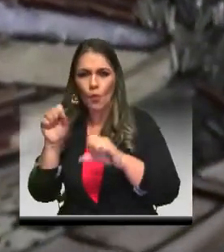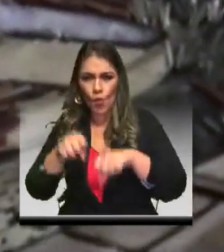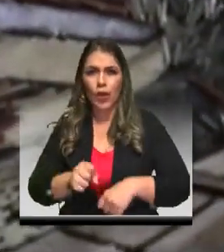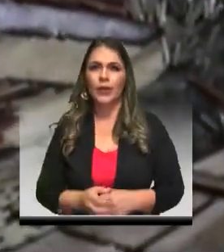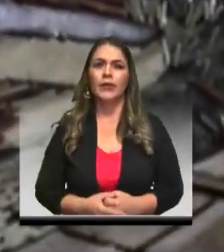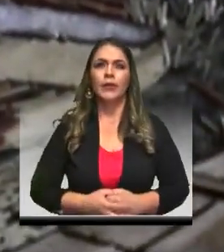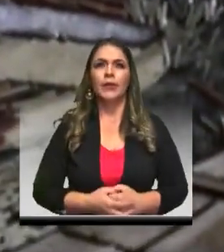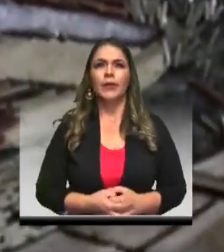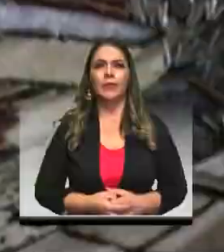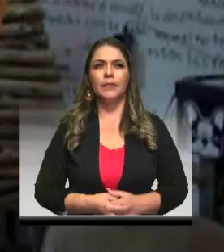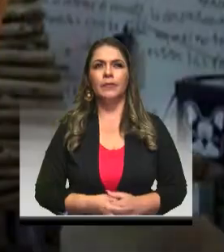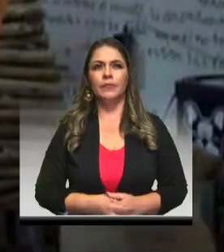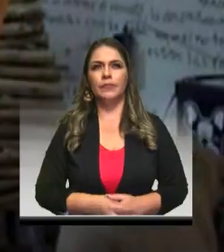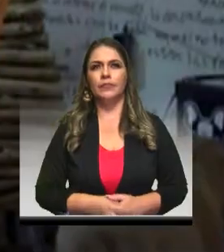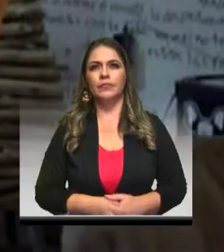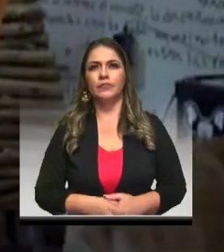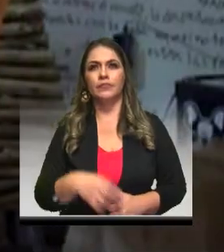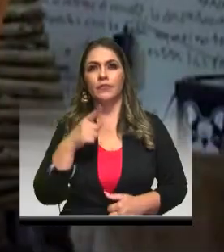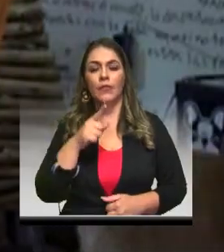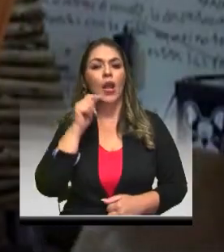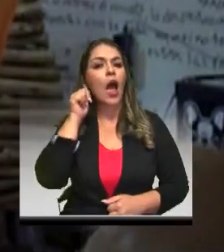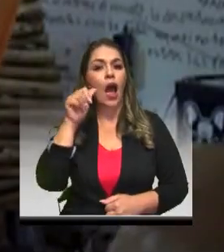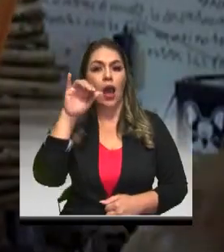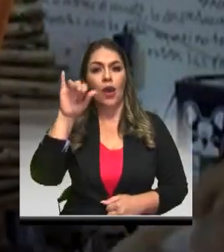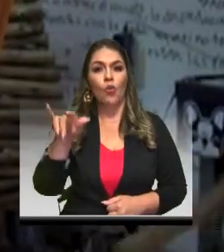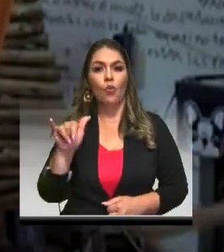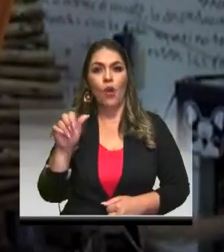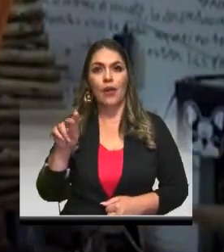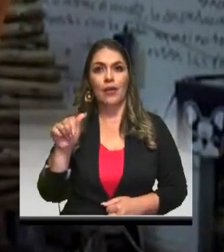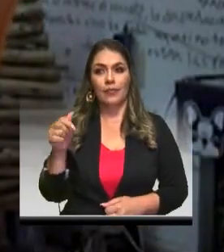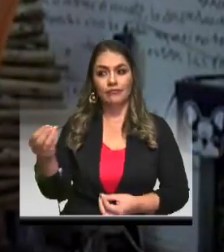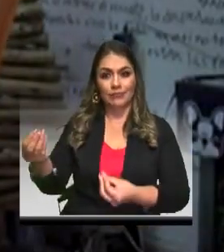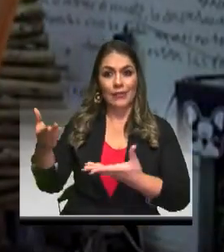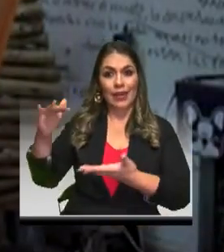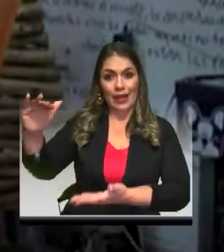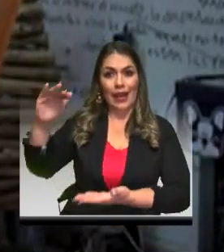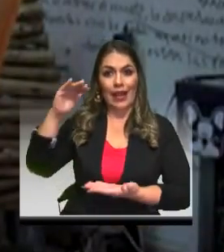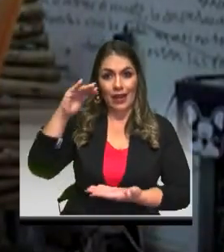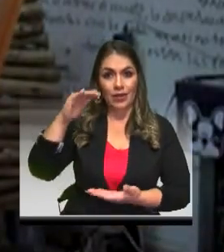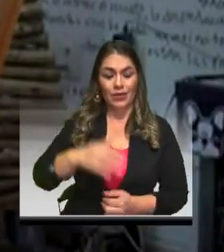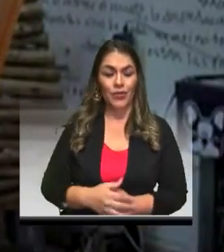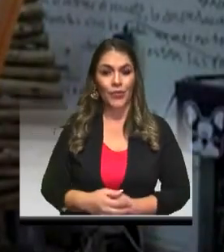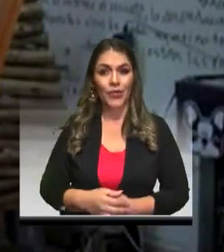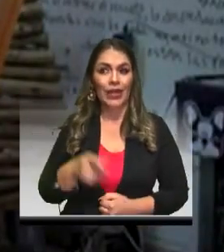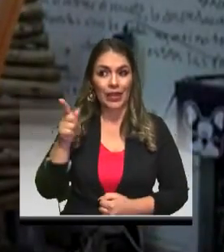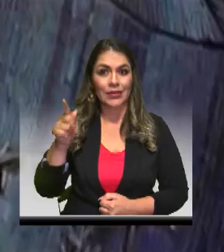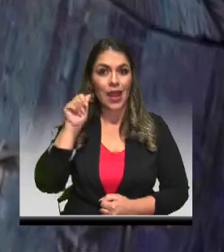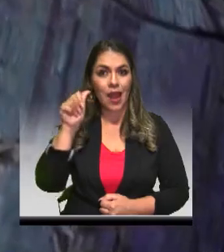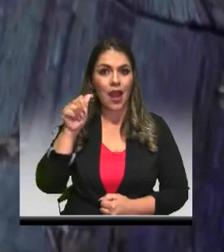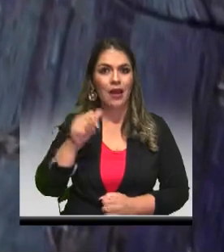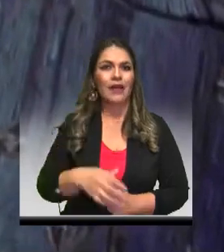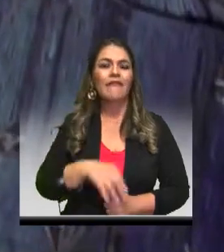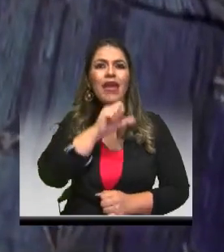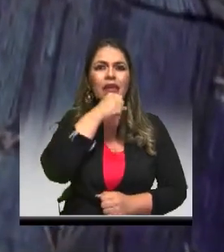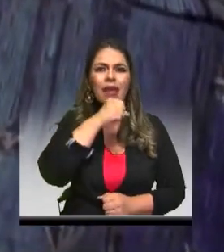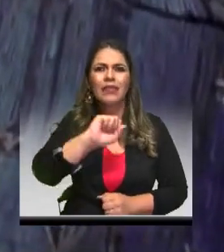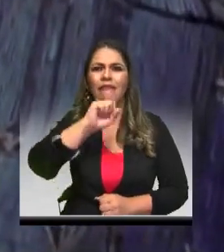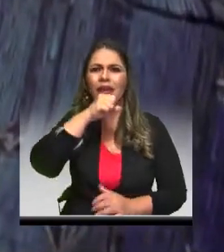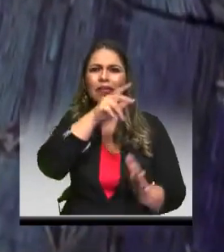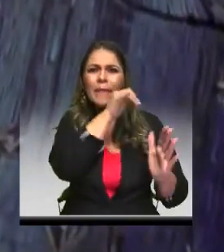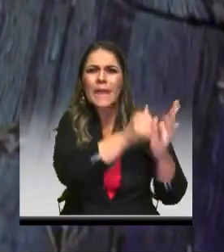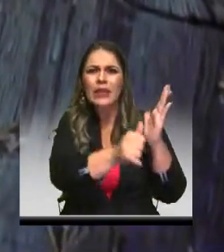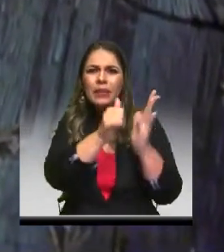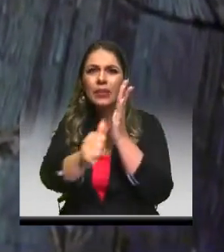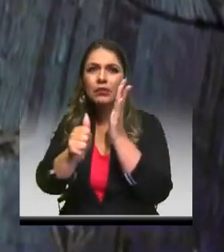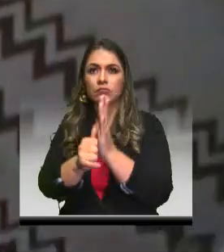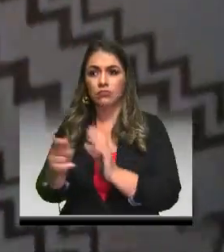Este cuadro me lo regaló Juana Barraza Samperio, conocida como la Mataviejitas. Ella me lo escribe y